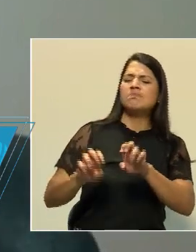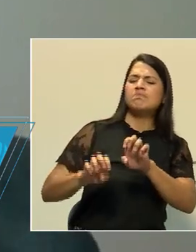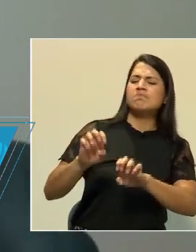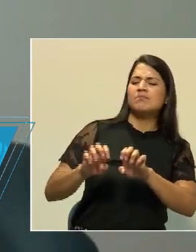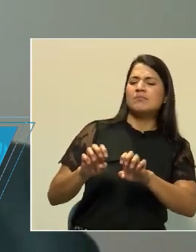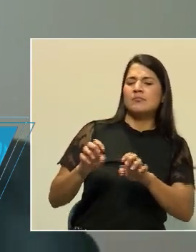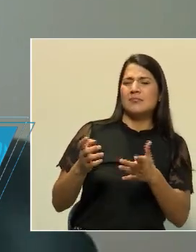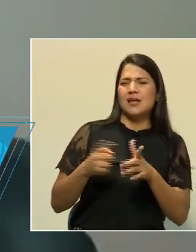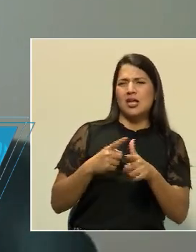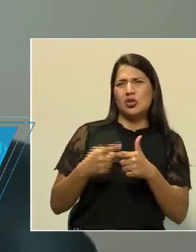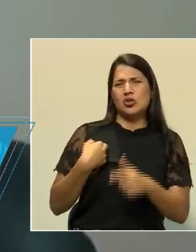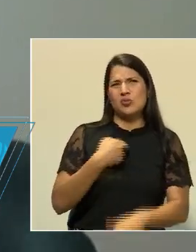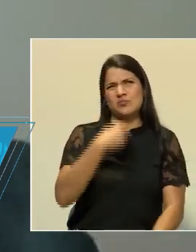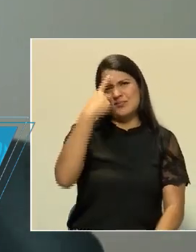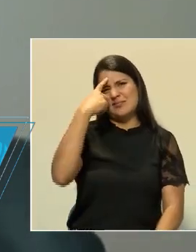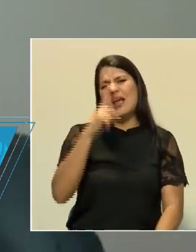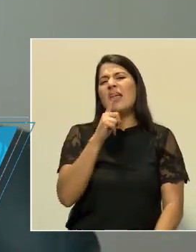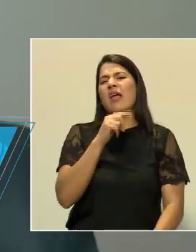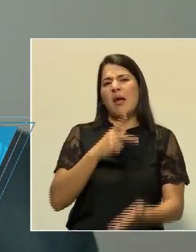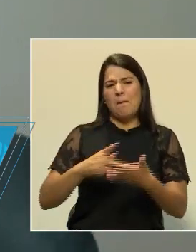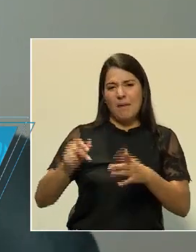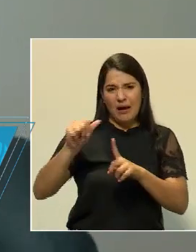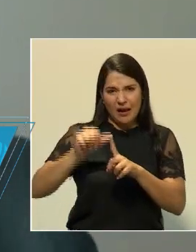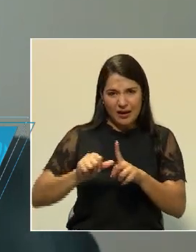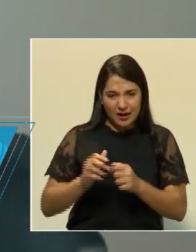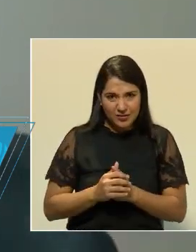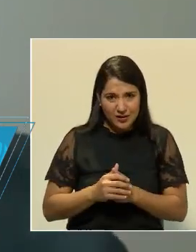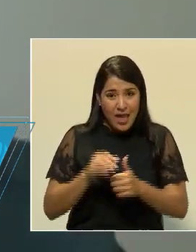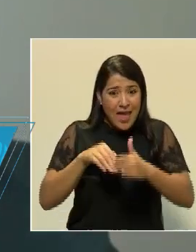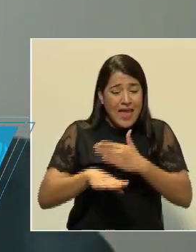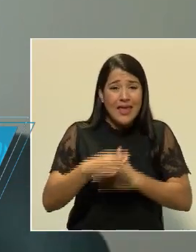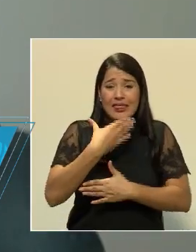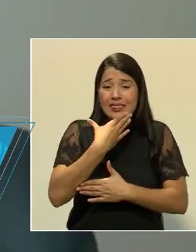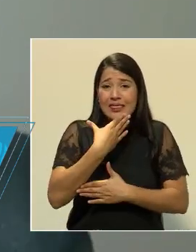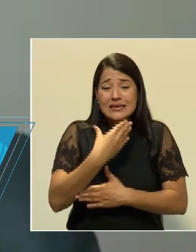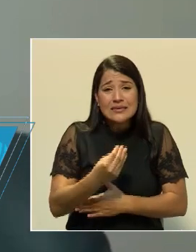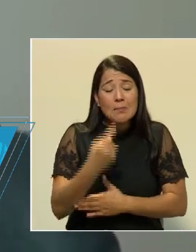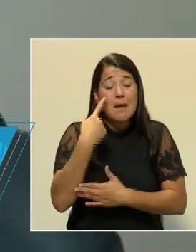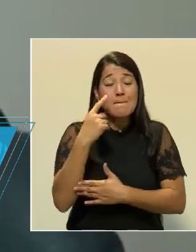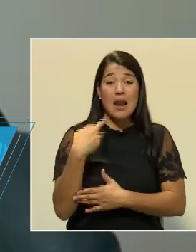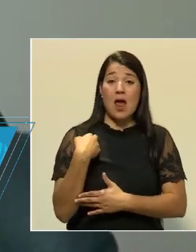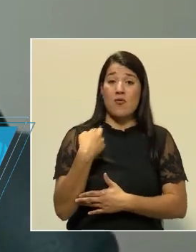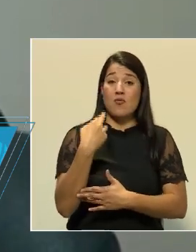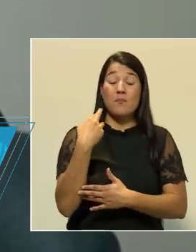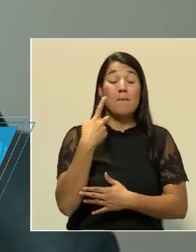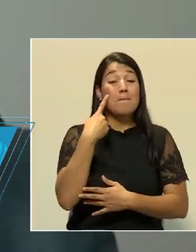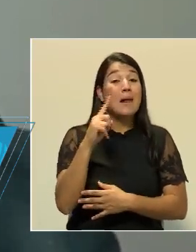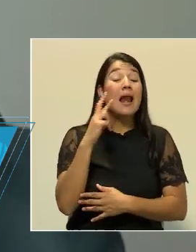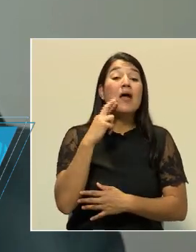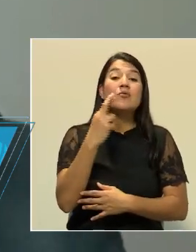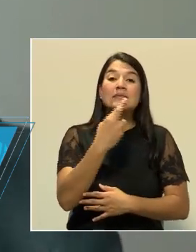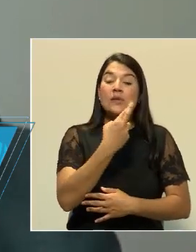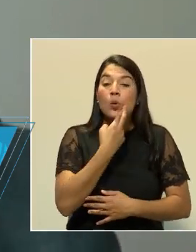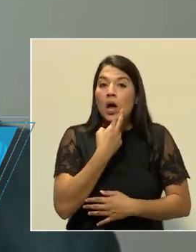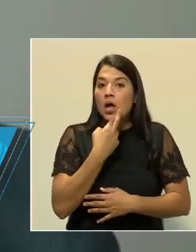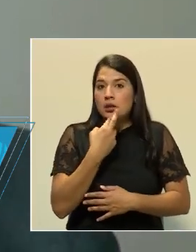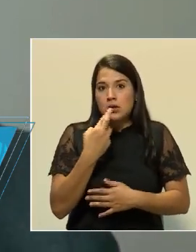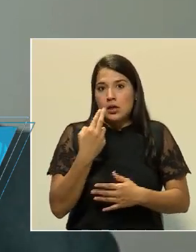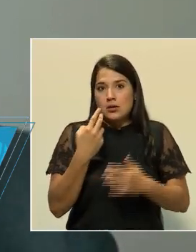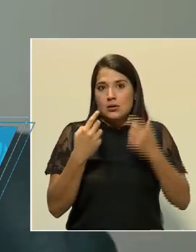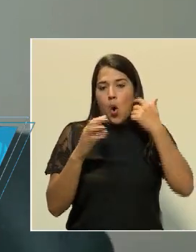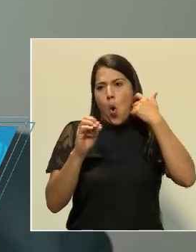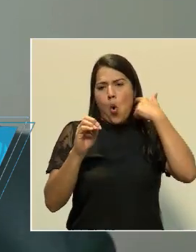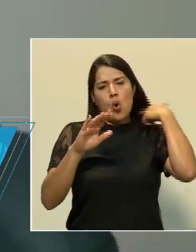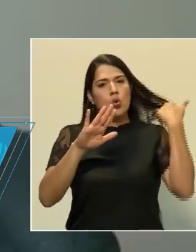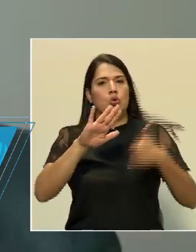recibir aguinaldos? En diciembre, para el sector de restaurantes, y creo que en general para todo el país, es el mes